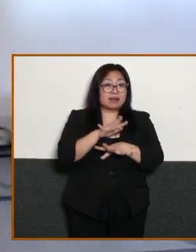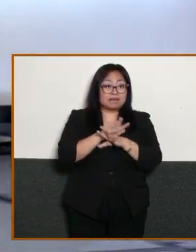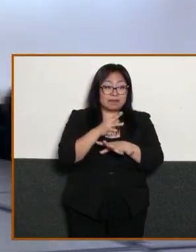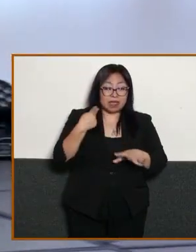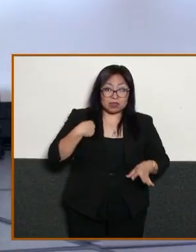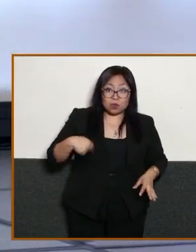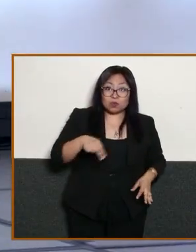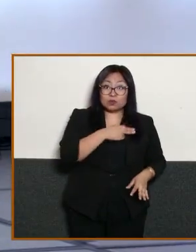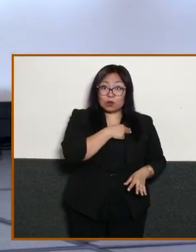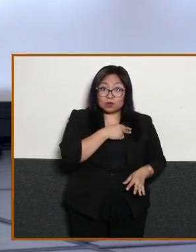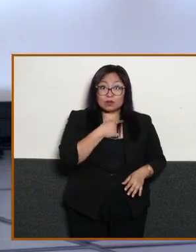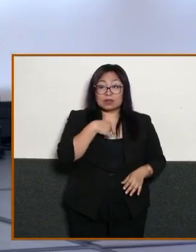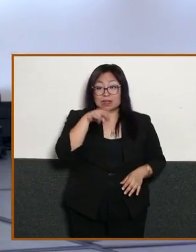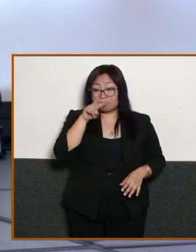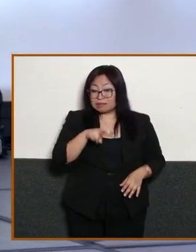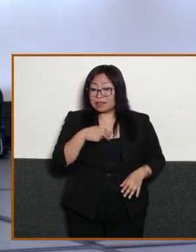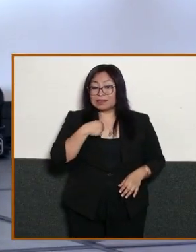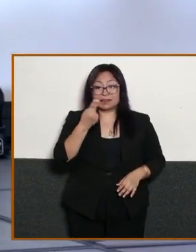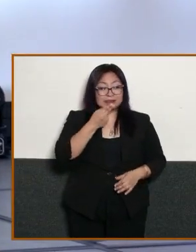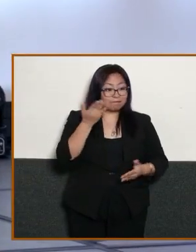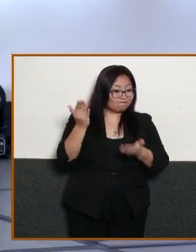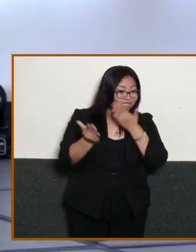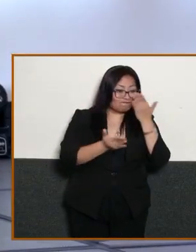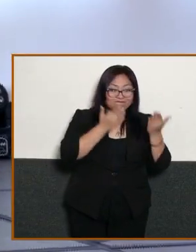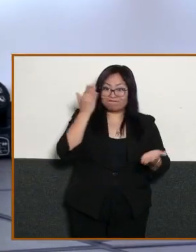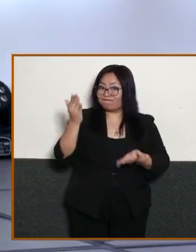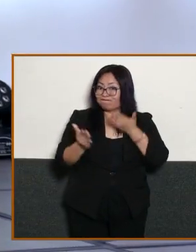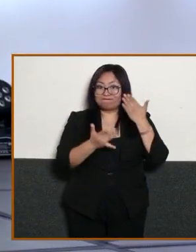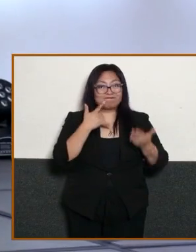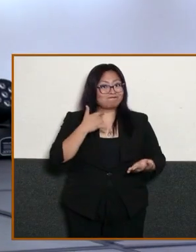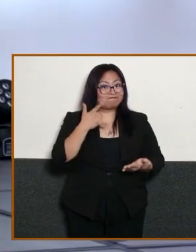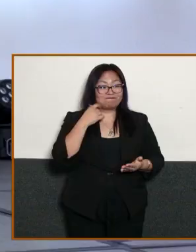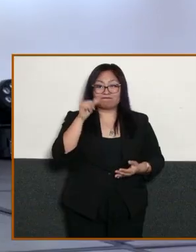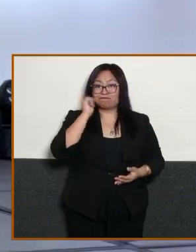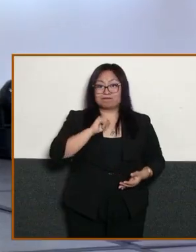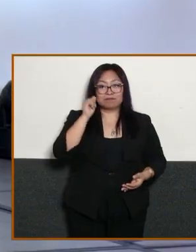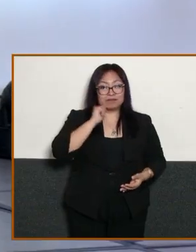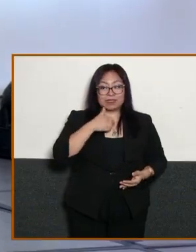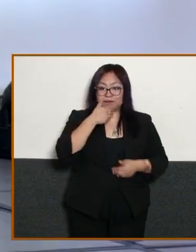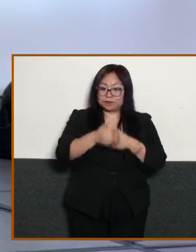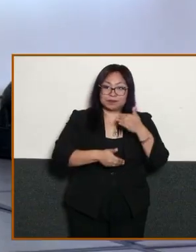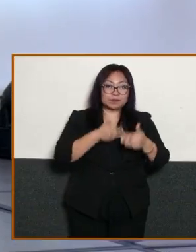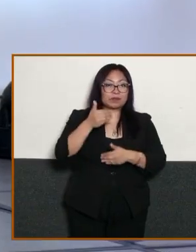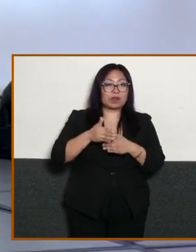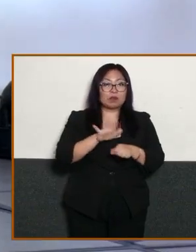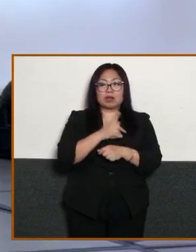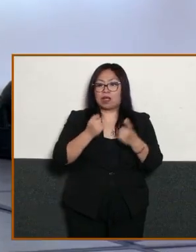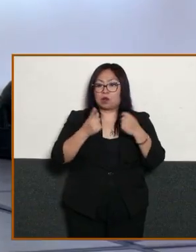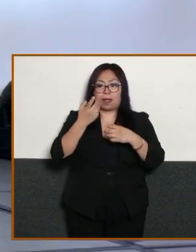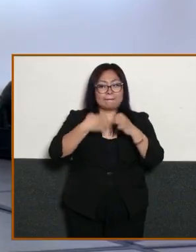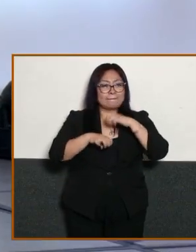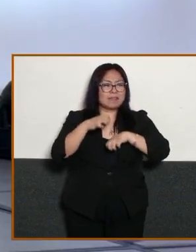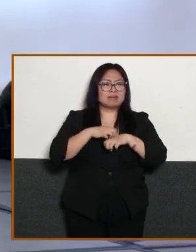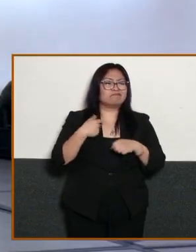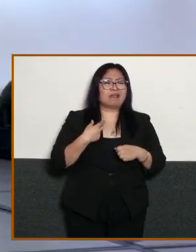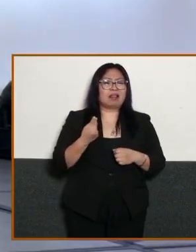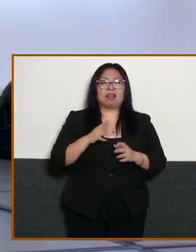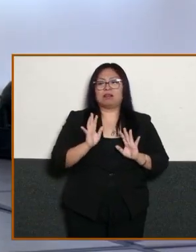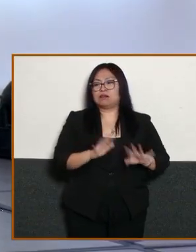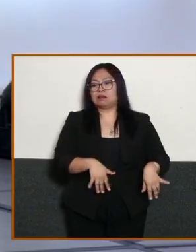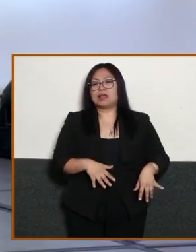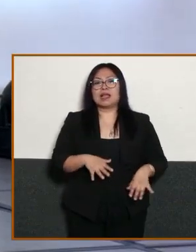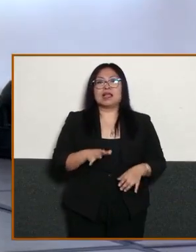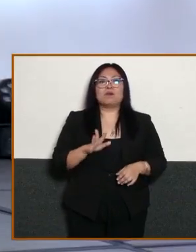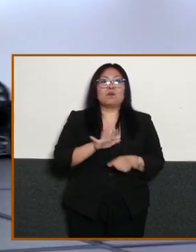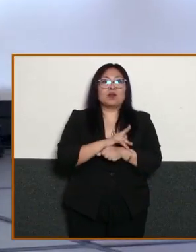nosotros tenemos que estar leyendo y actualizándonos constantemente. Las empresas que no hagan esto no van a sobrevivir. Es un